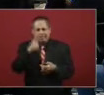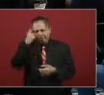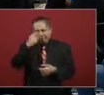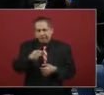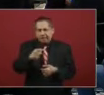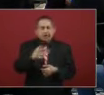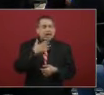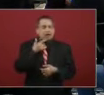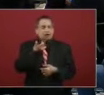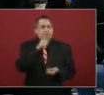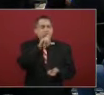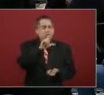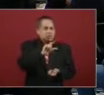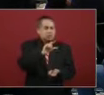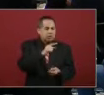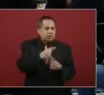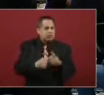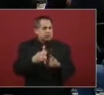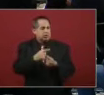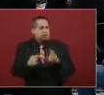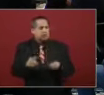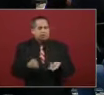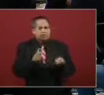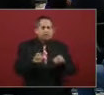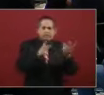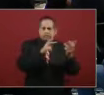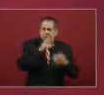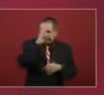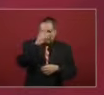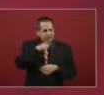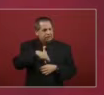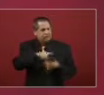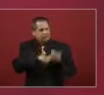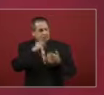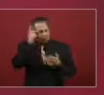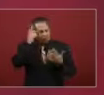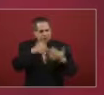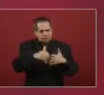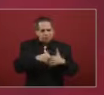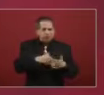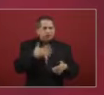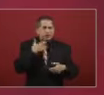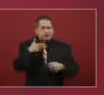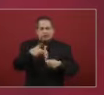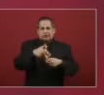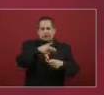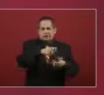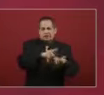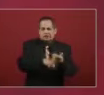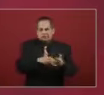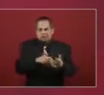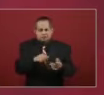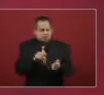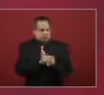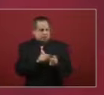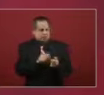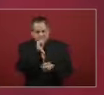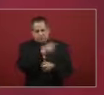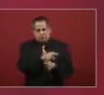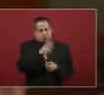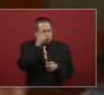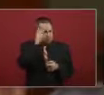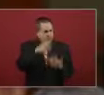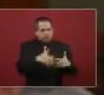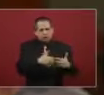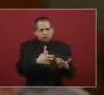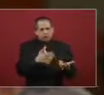un poco la gasolina si es una práctica común entre los empresarios? Entonces le llamamos huachicoleo empresarial. Señor,